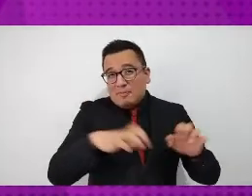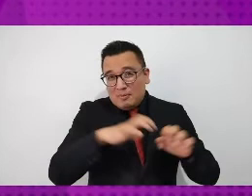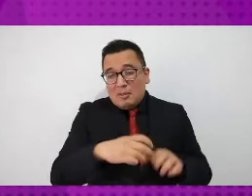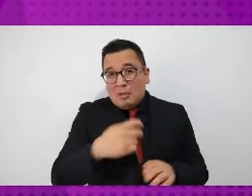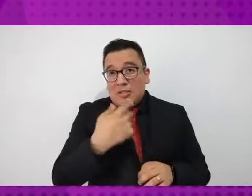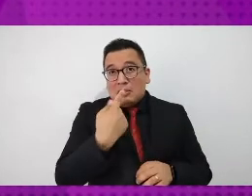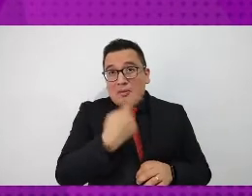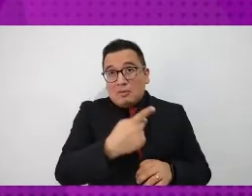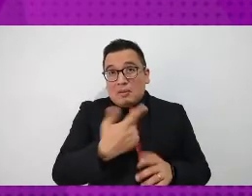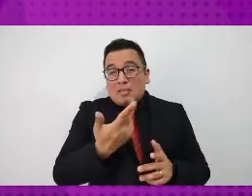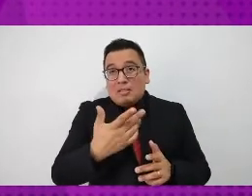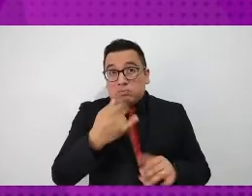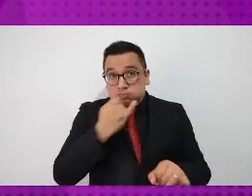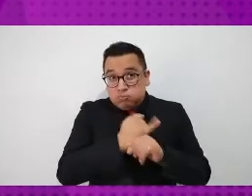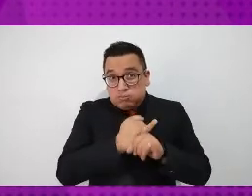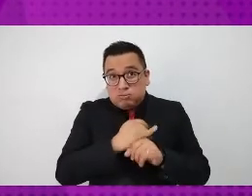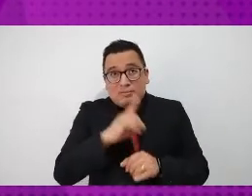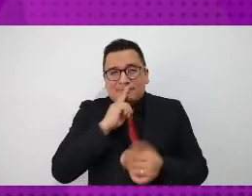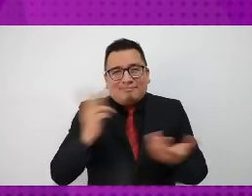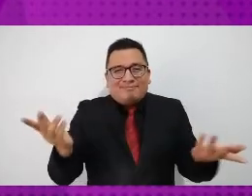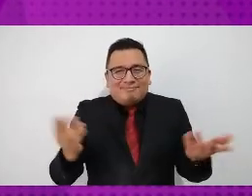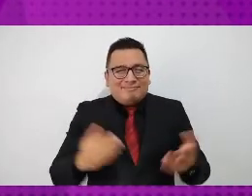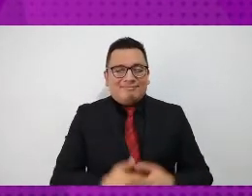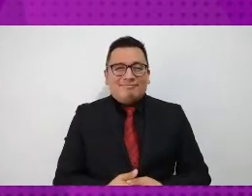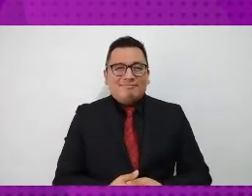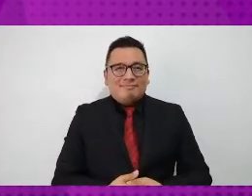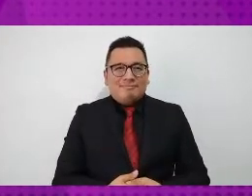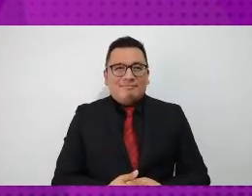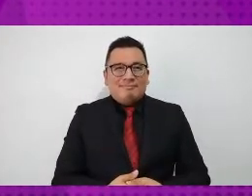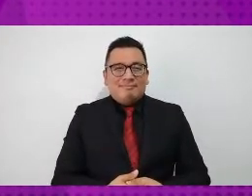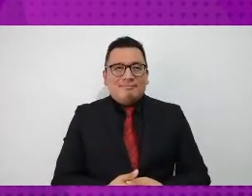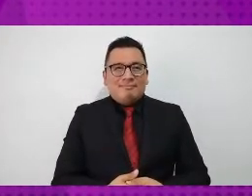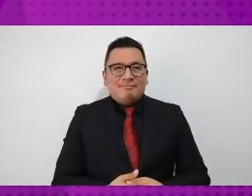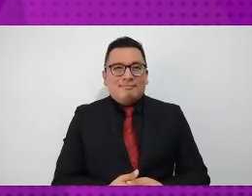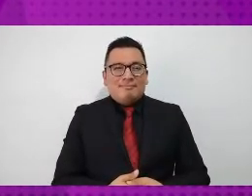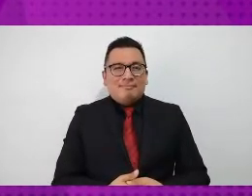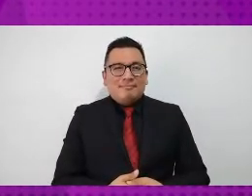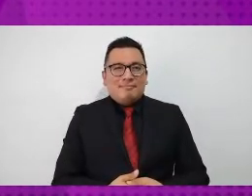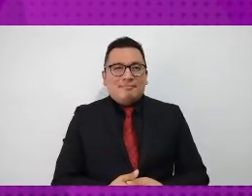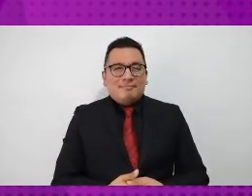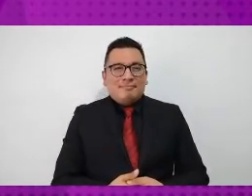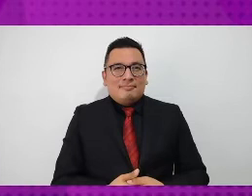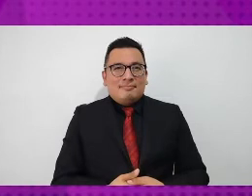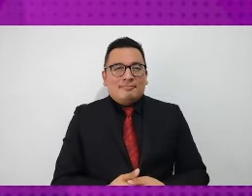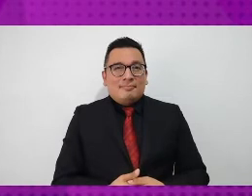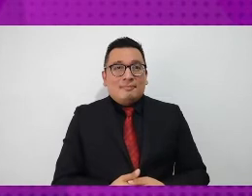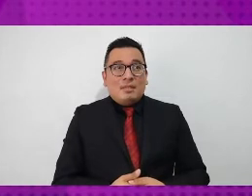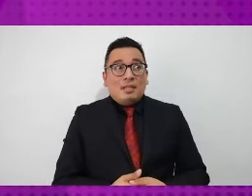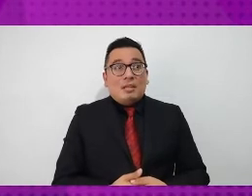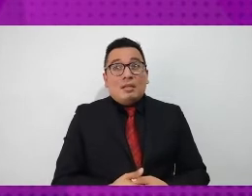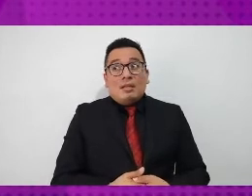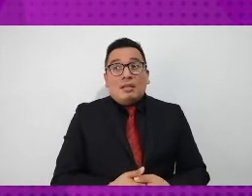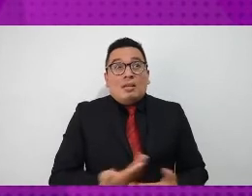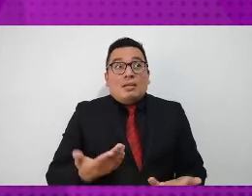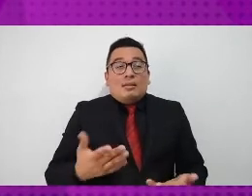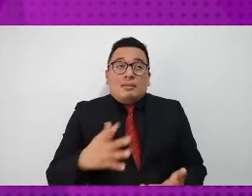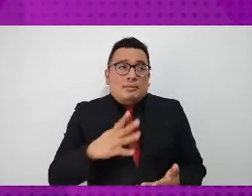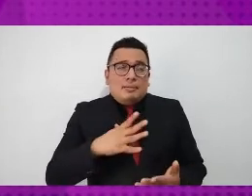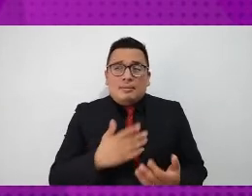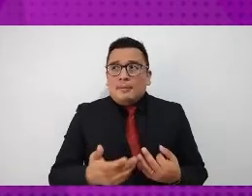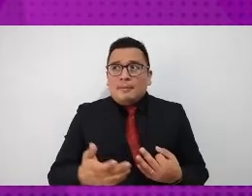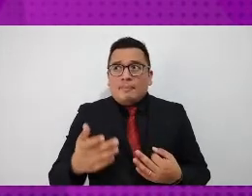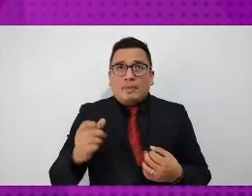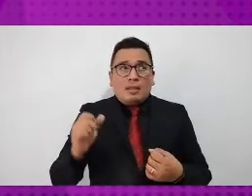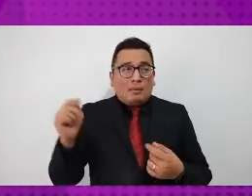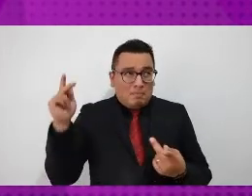conexión a internet no es a esos de entrada no en ningún mecanismo electoral es infalible no lo es pero si